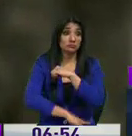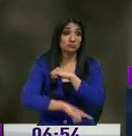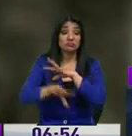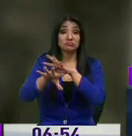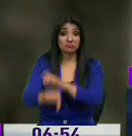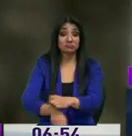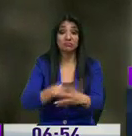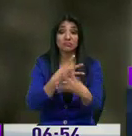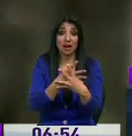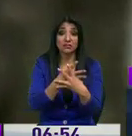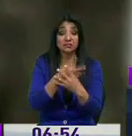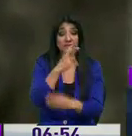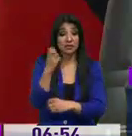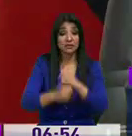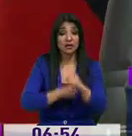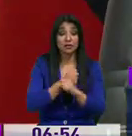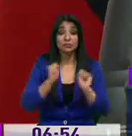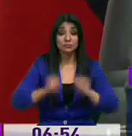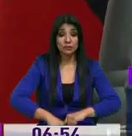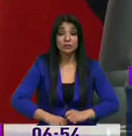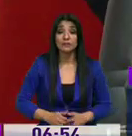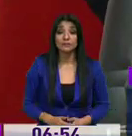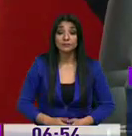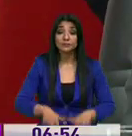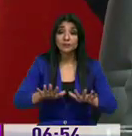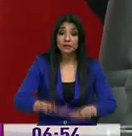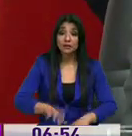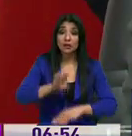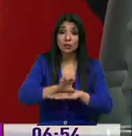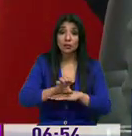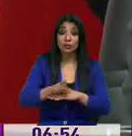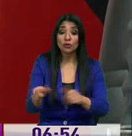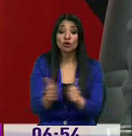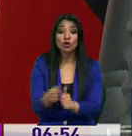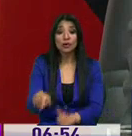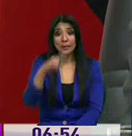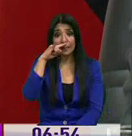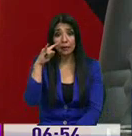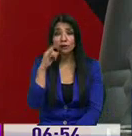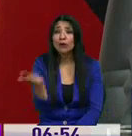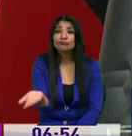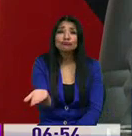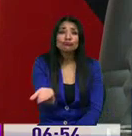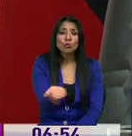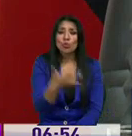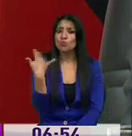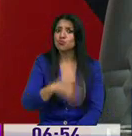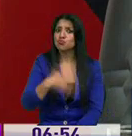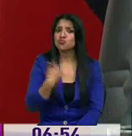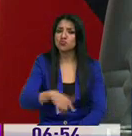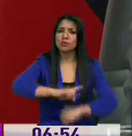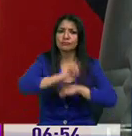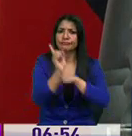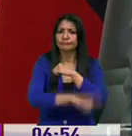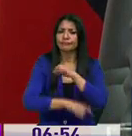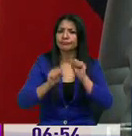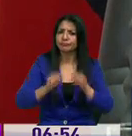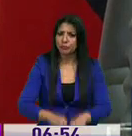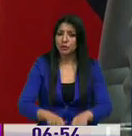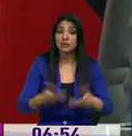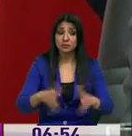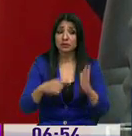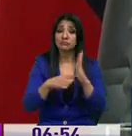con una pena de hasta 20 años que en este país me obligan con un niño puede configurar un delito hundimiento que está